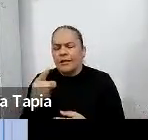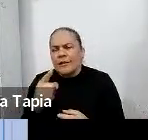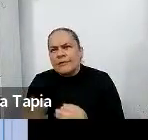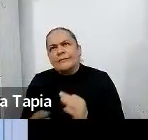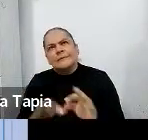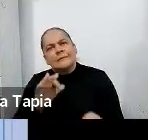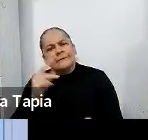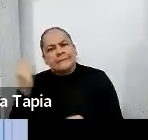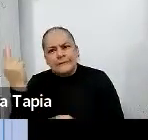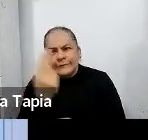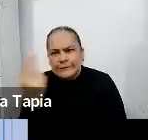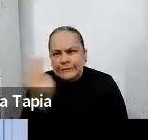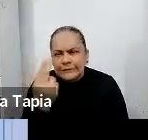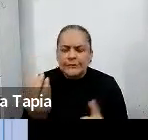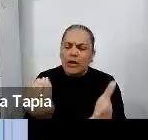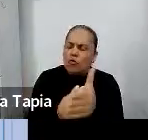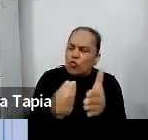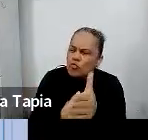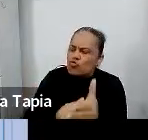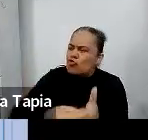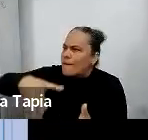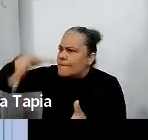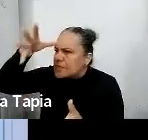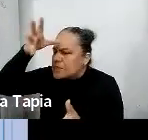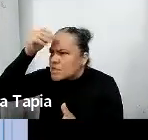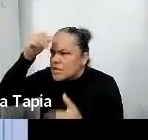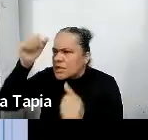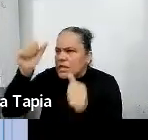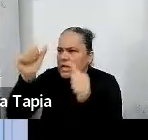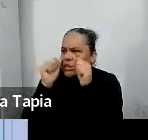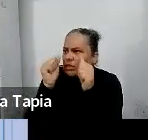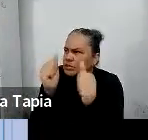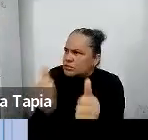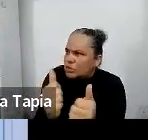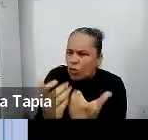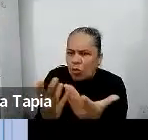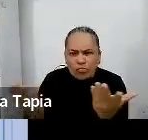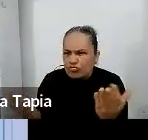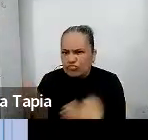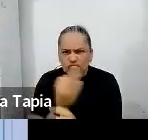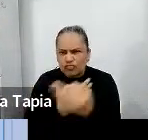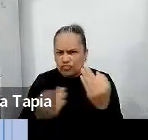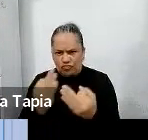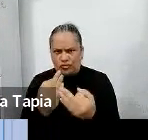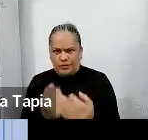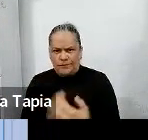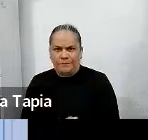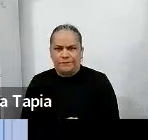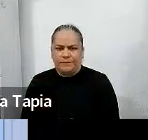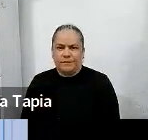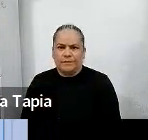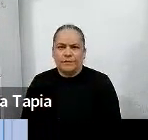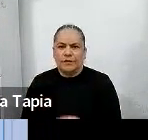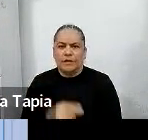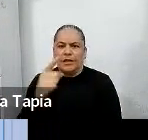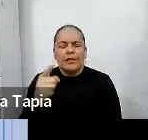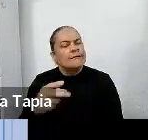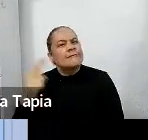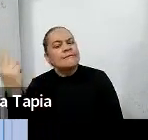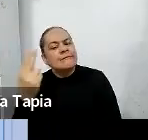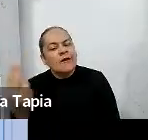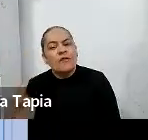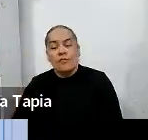constantemente en cursos, manteniendo un desarrollo mental, ¿sí? Debe mantener una actividad física, debe tener